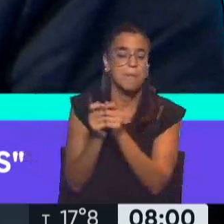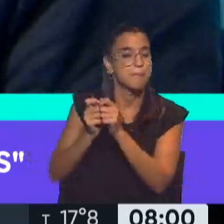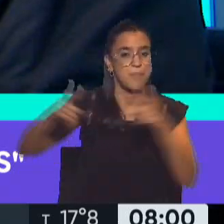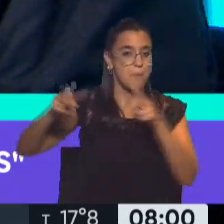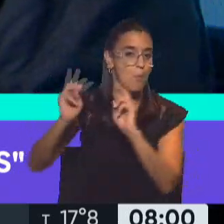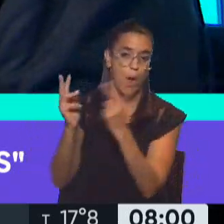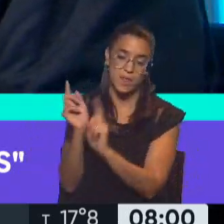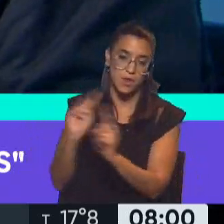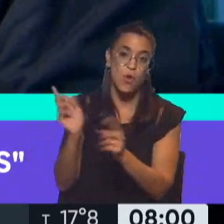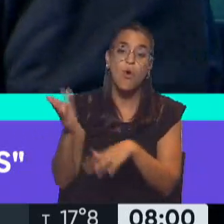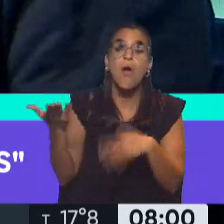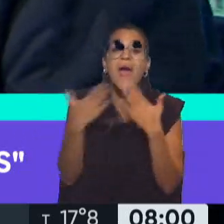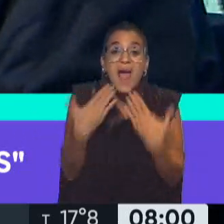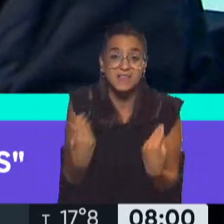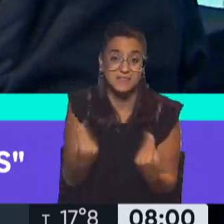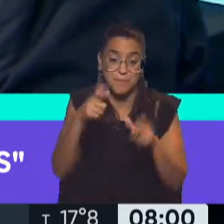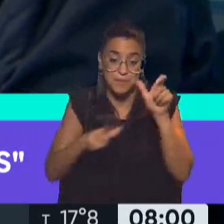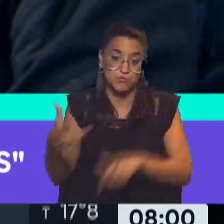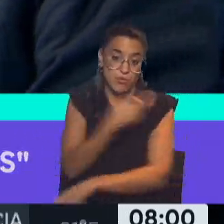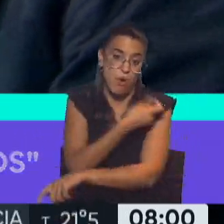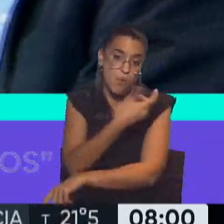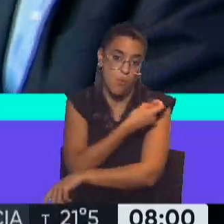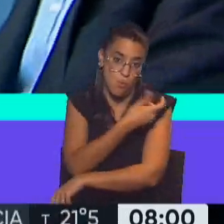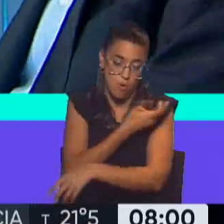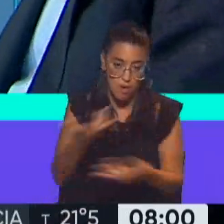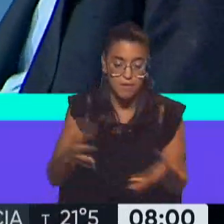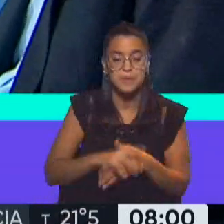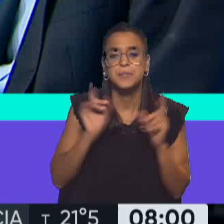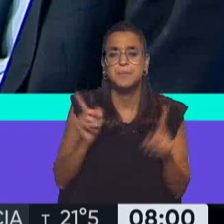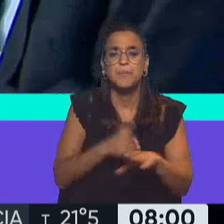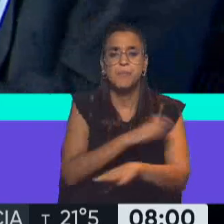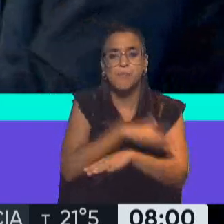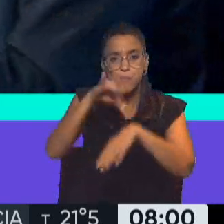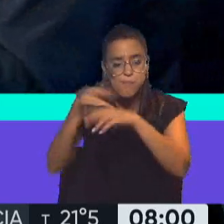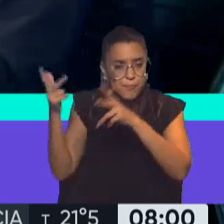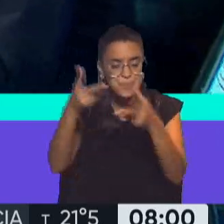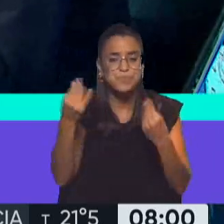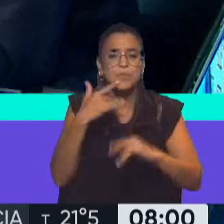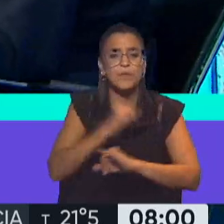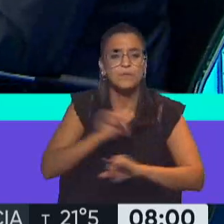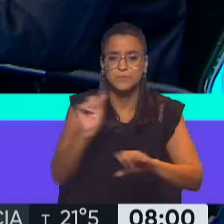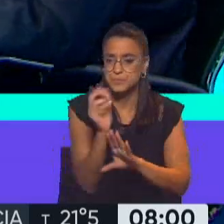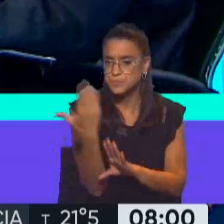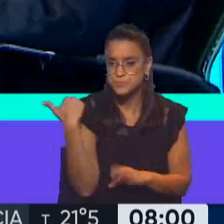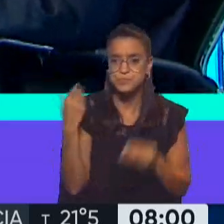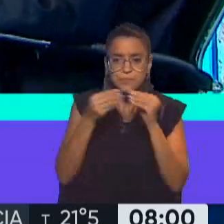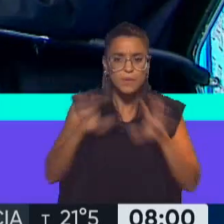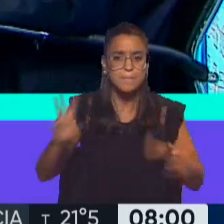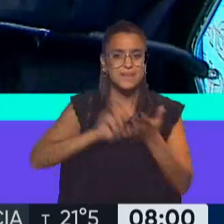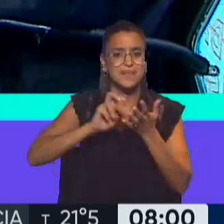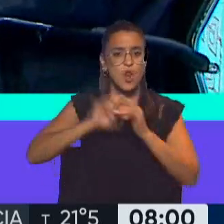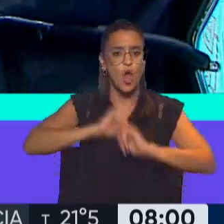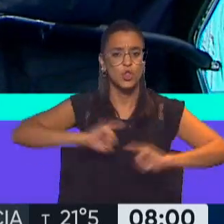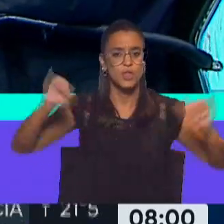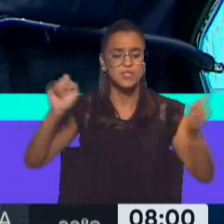en absoluto, producto de tener una población fuertemente vacunada. Justamente lo que está usted diciendo, doctor. Hay un informe que compartíamos y bien comenzamos esta edición de noticias